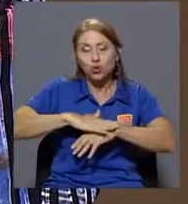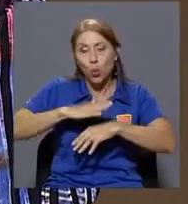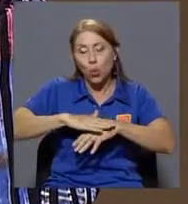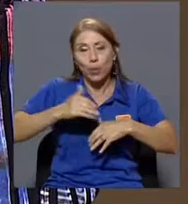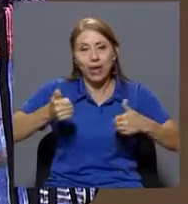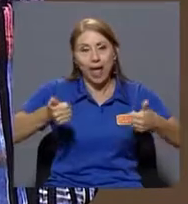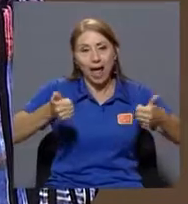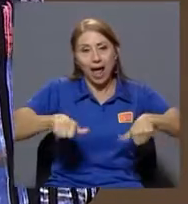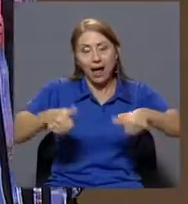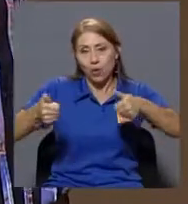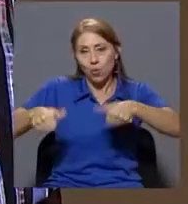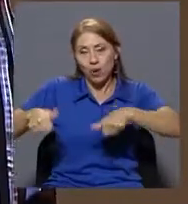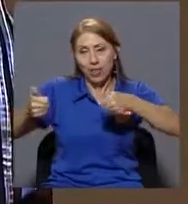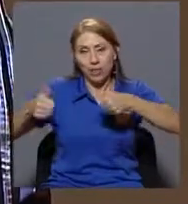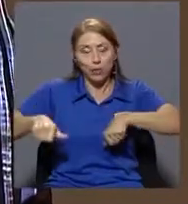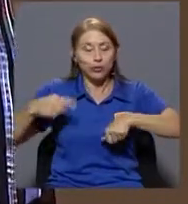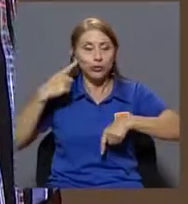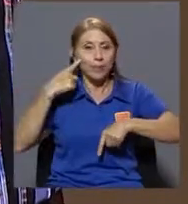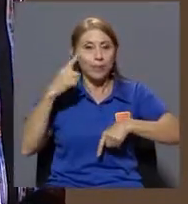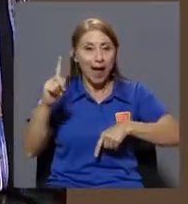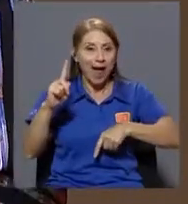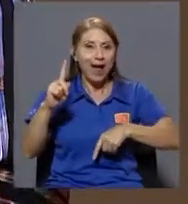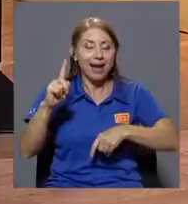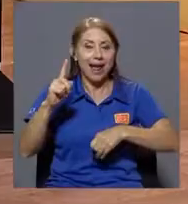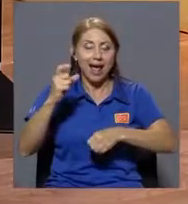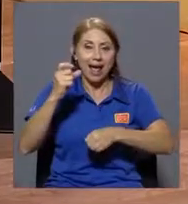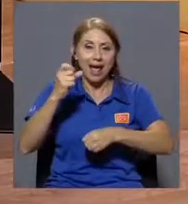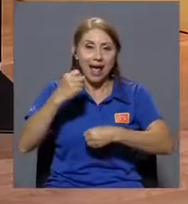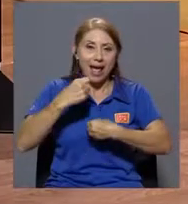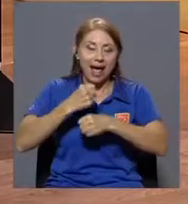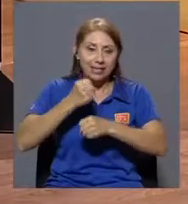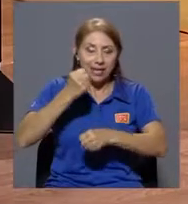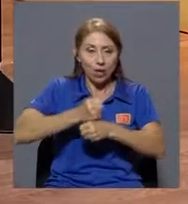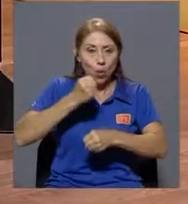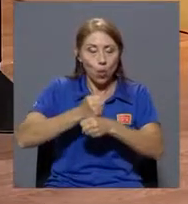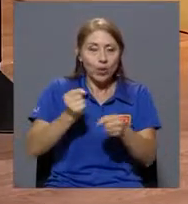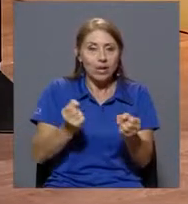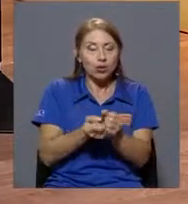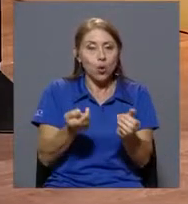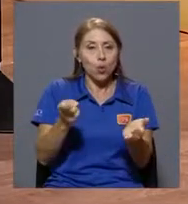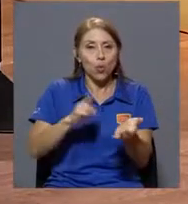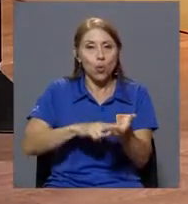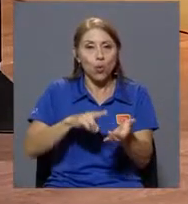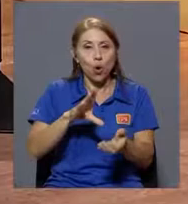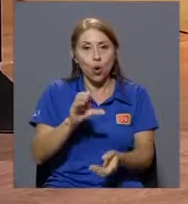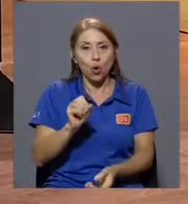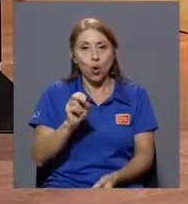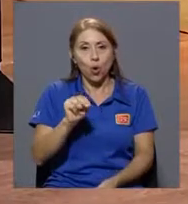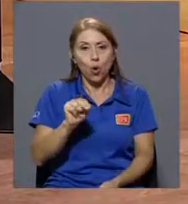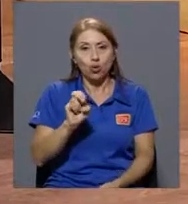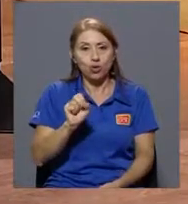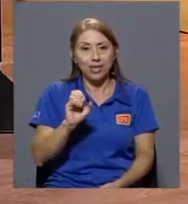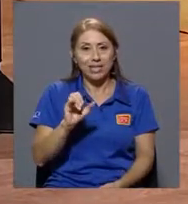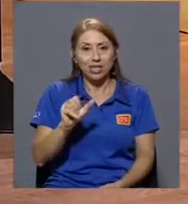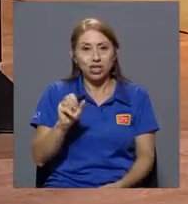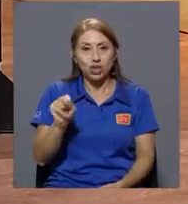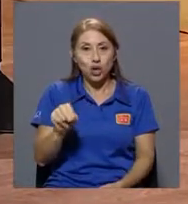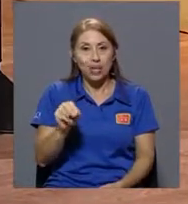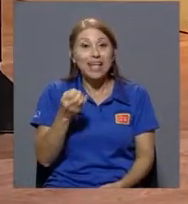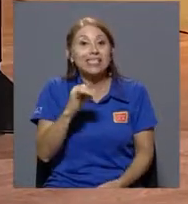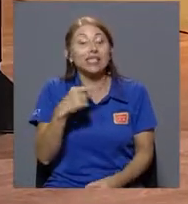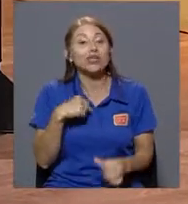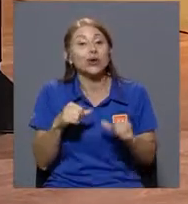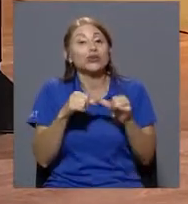acuerdos para hacer obras en concesión. Si sigo hablando, se nos va el